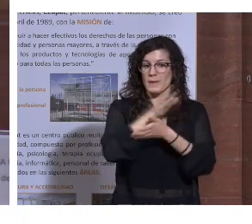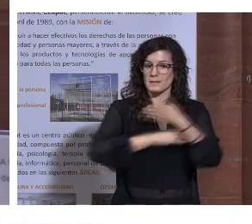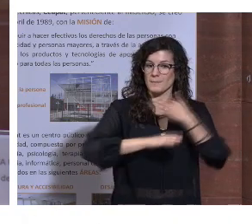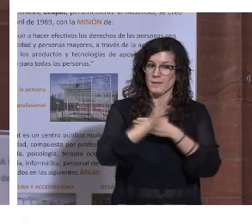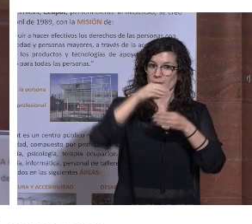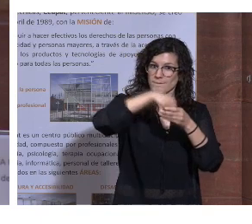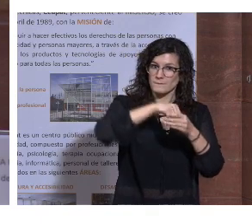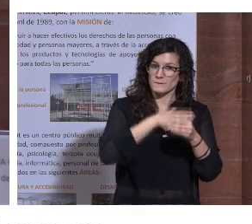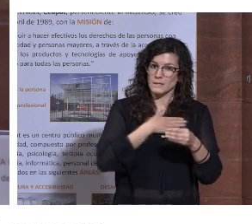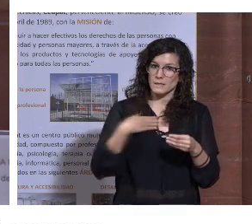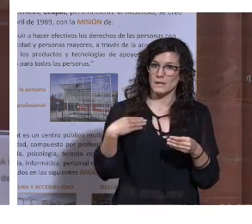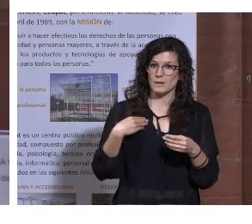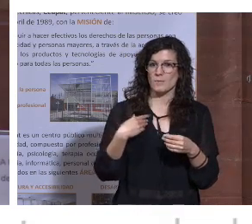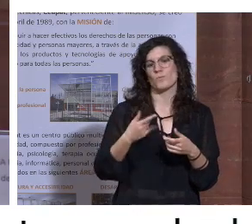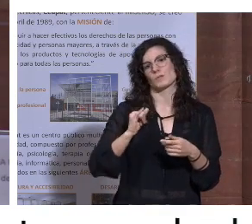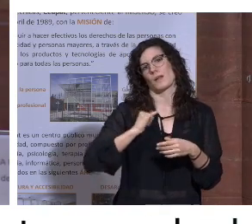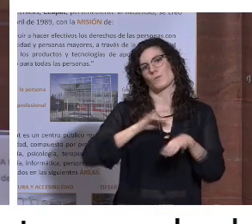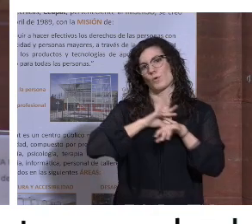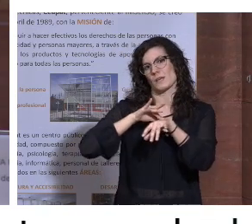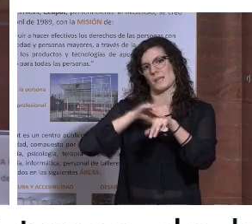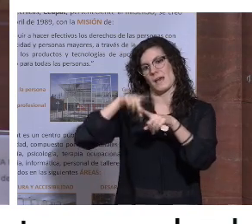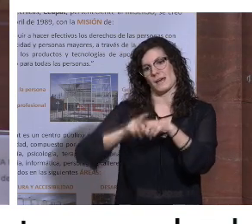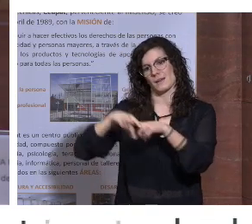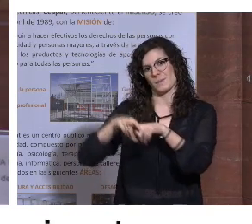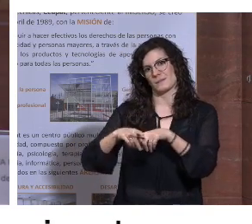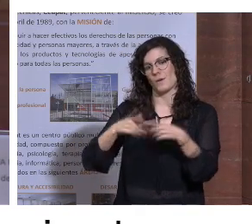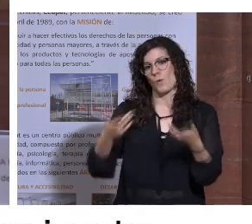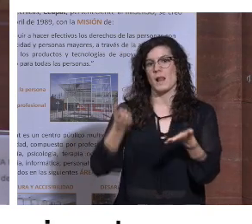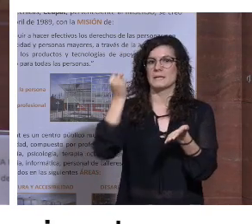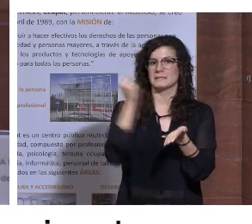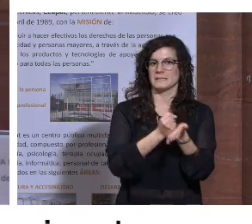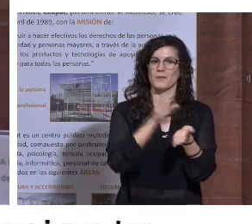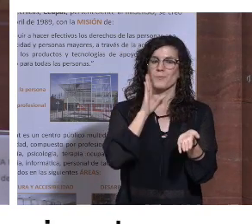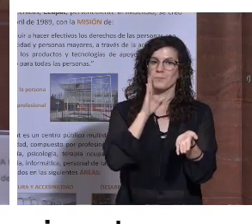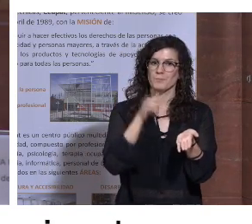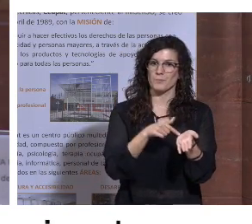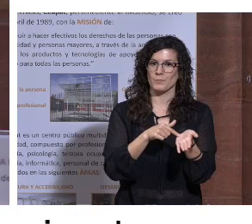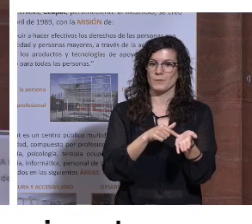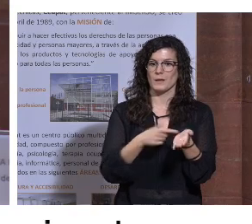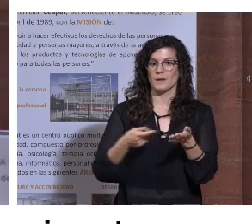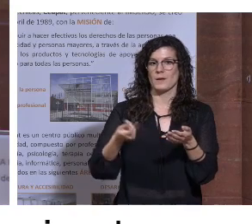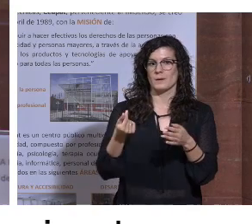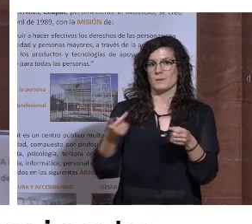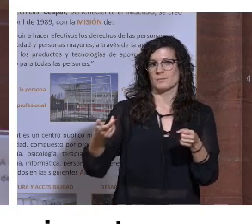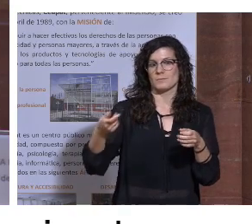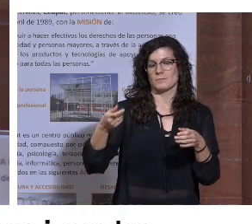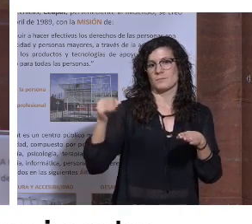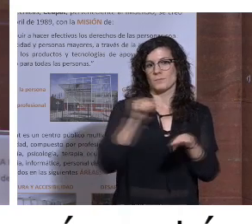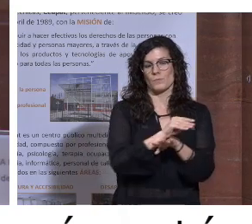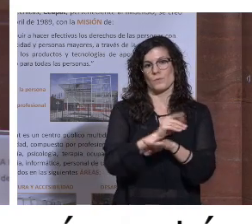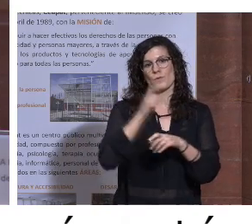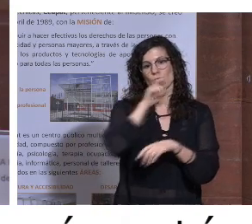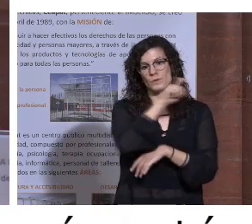discapacidad tuvieran una herramienta, ¿no?, que es ese sello, que además permite, está gestionado por la Fundación Bicual, es un sello que se